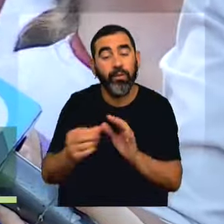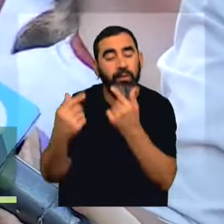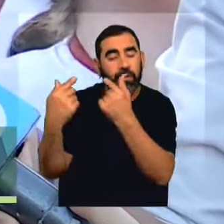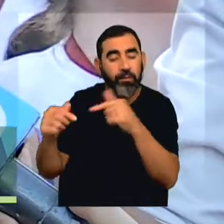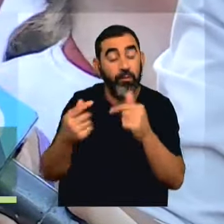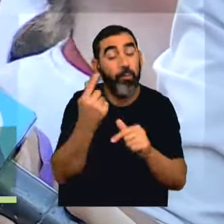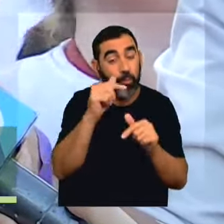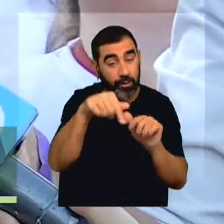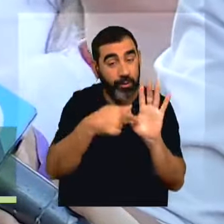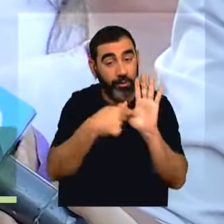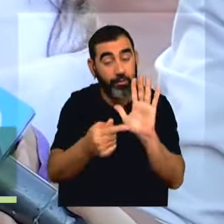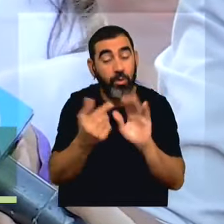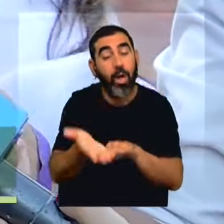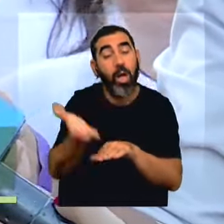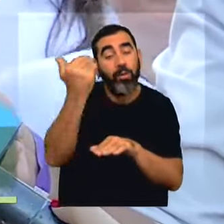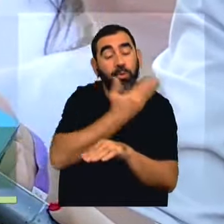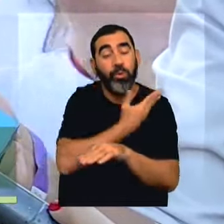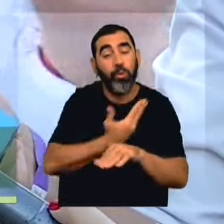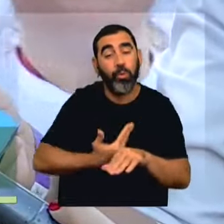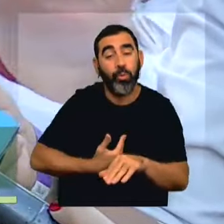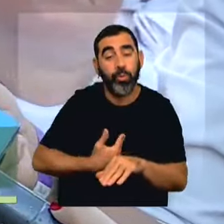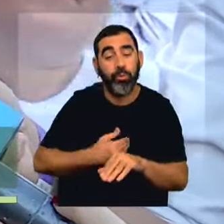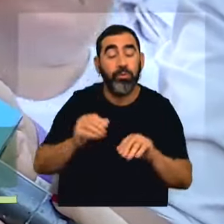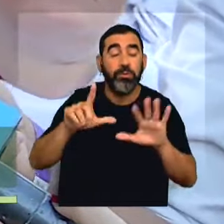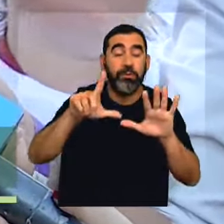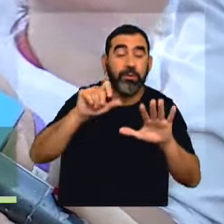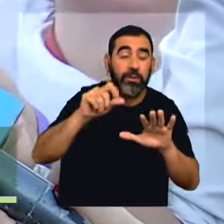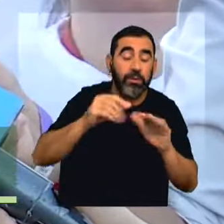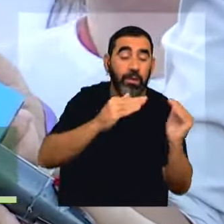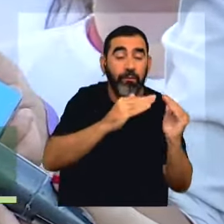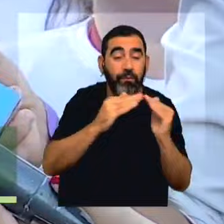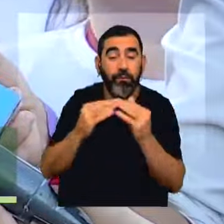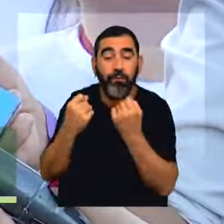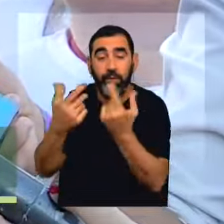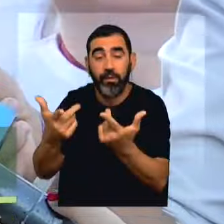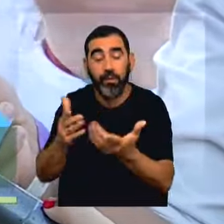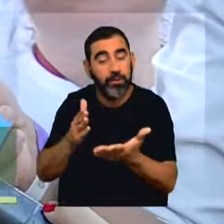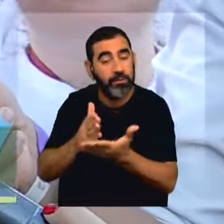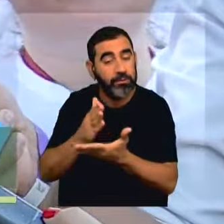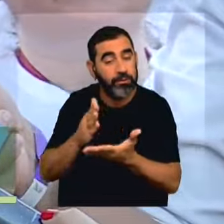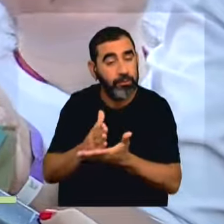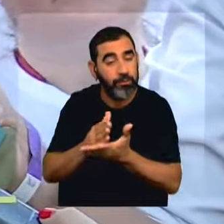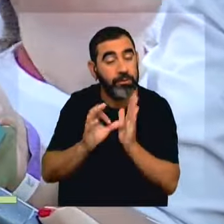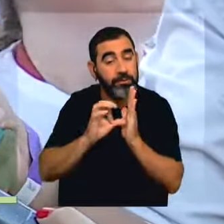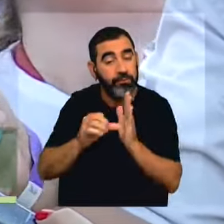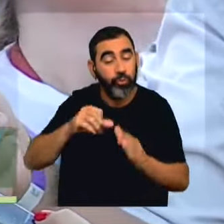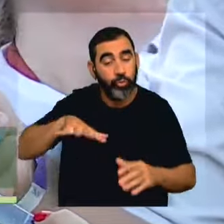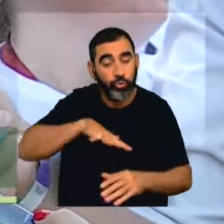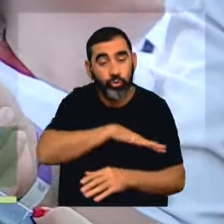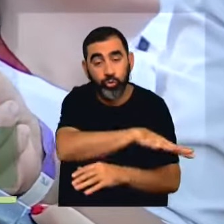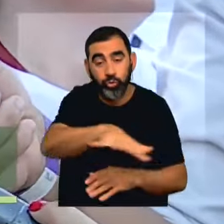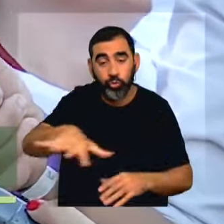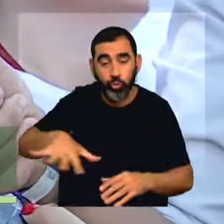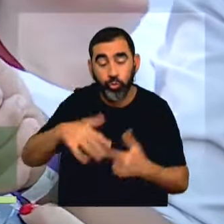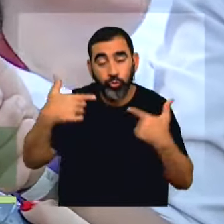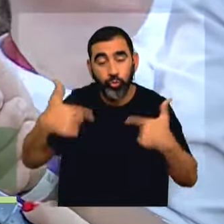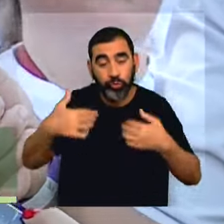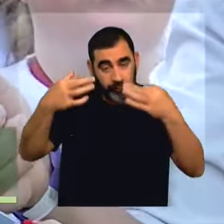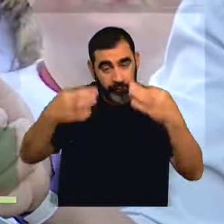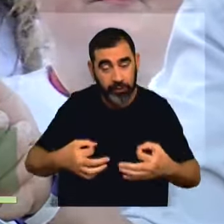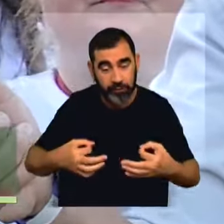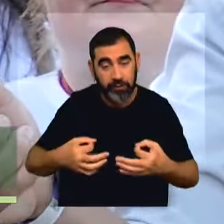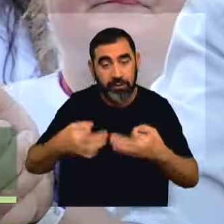resolución en periodos anteriores se entregaron 70 y pico de vivienda siempre actuando los servicios sociales del ministerio que se aseguraban de